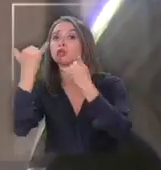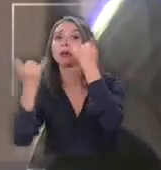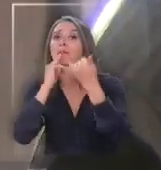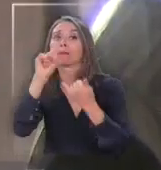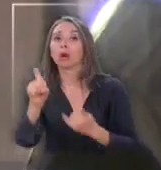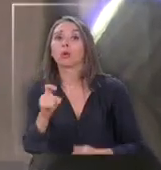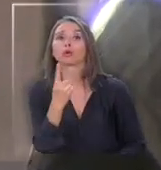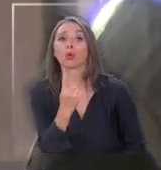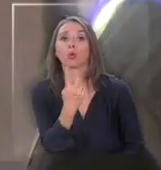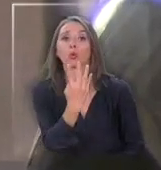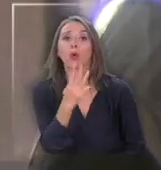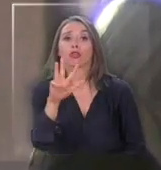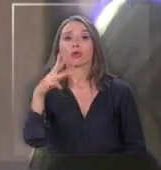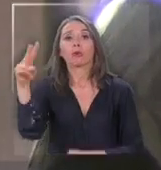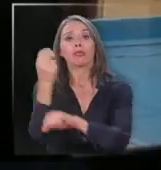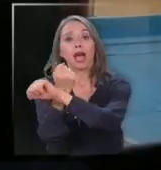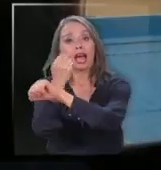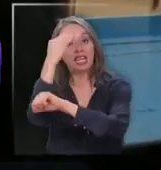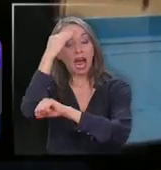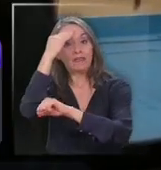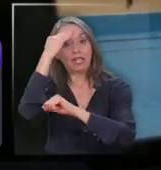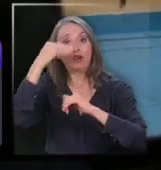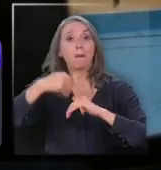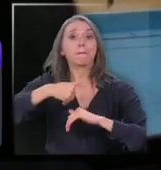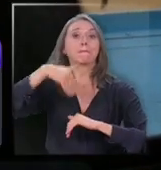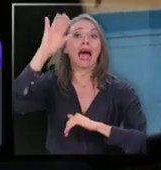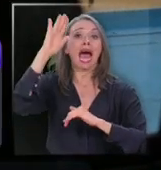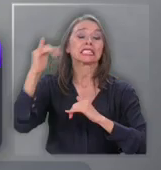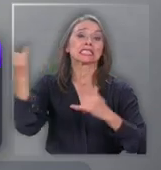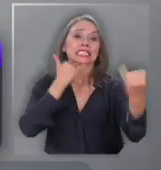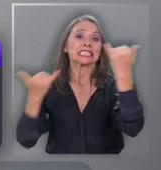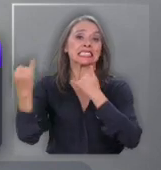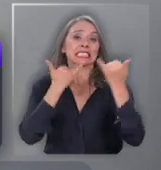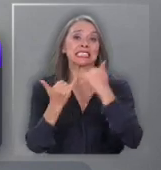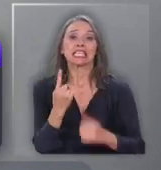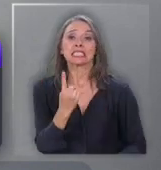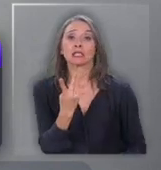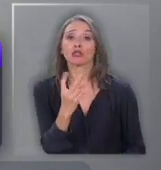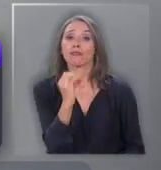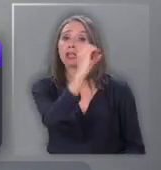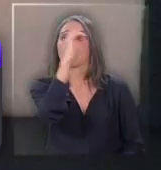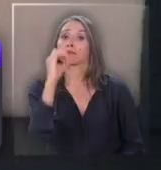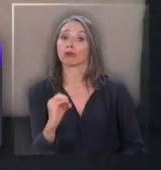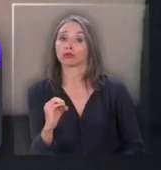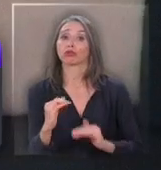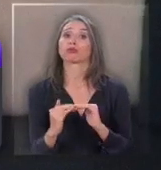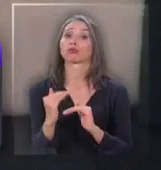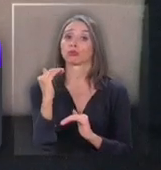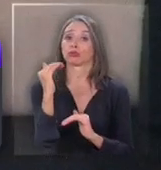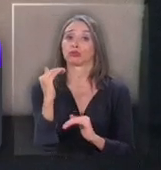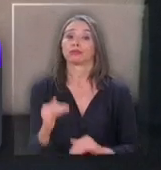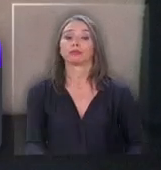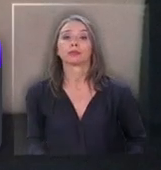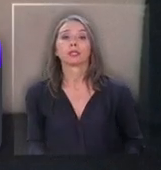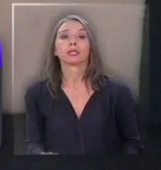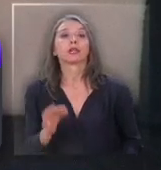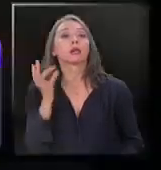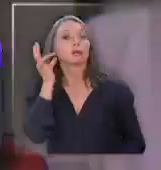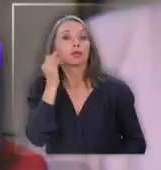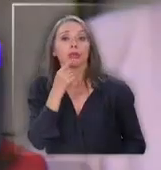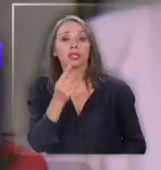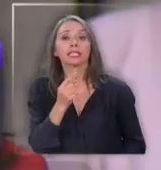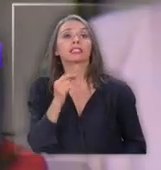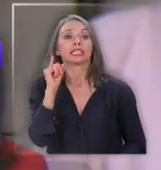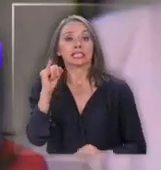El 149 de Carabineros ha incrementado sus llamados en casi un 120%. Efectivamente las